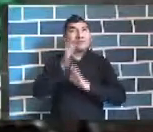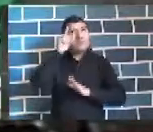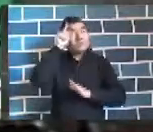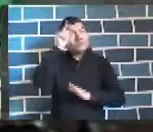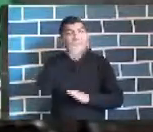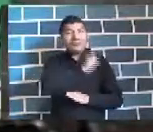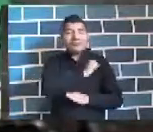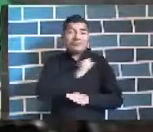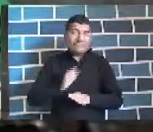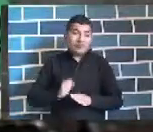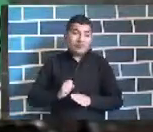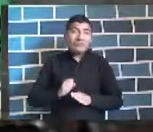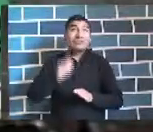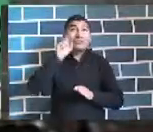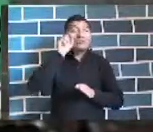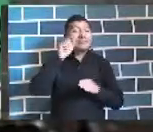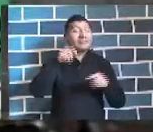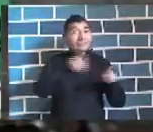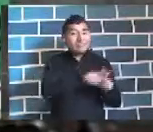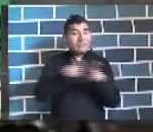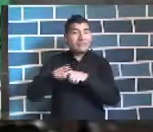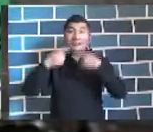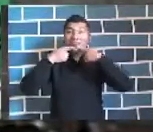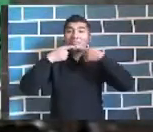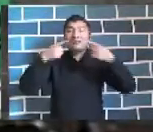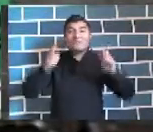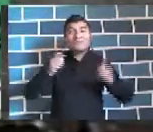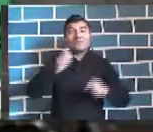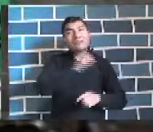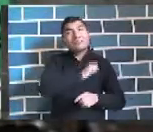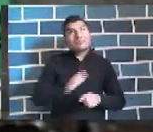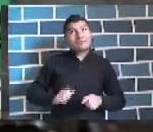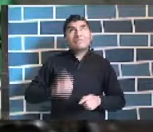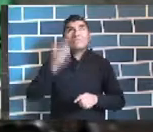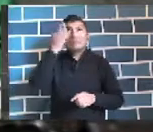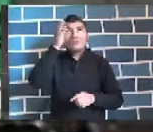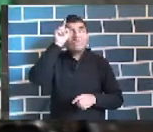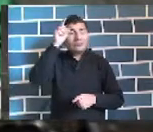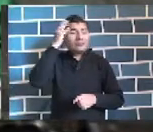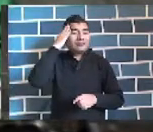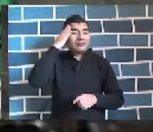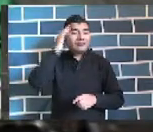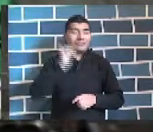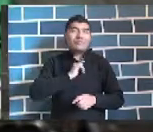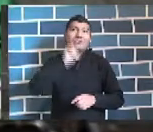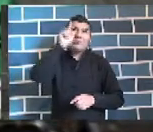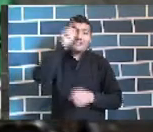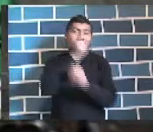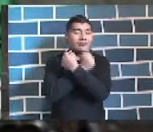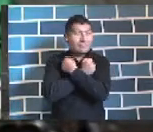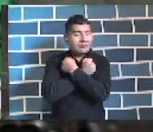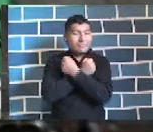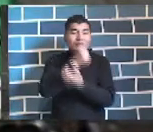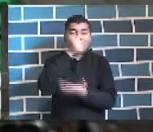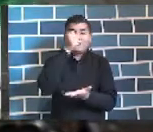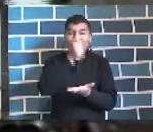Señor, pero también declaremos: Señor, tú sabes que te amo. Amén.